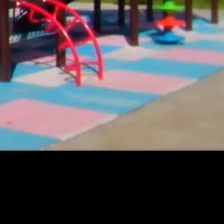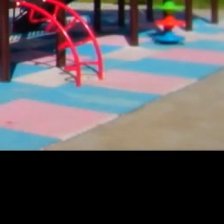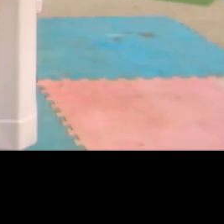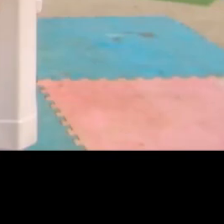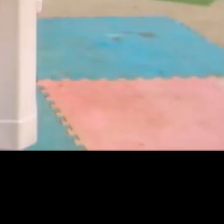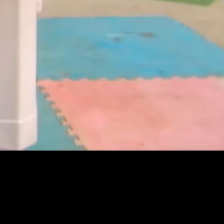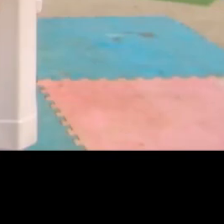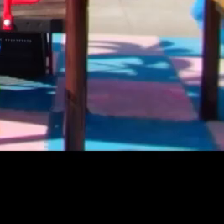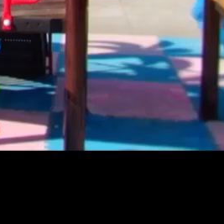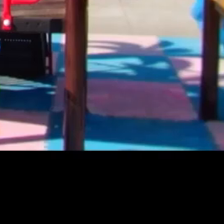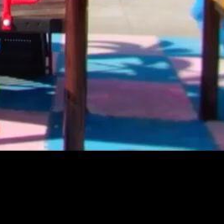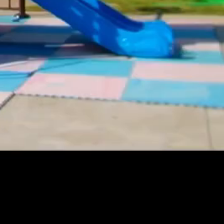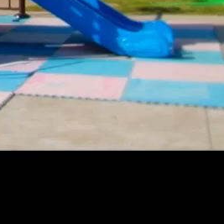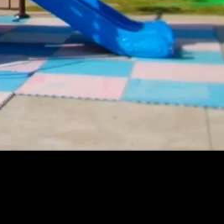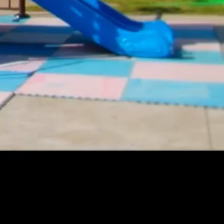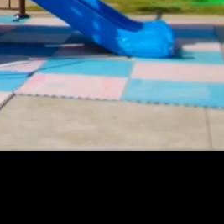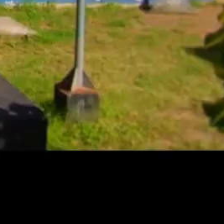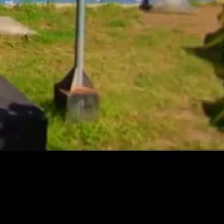ah